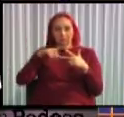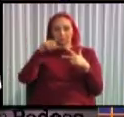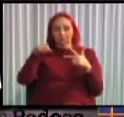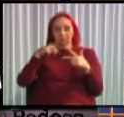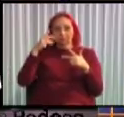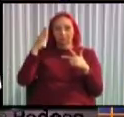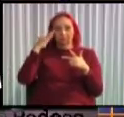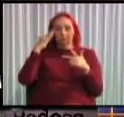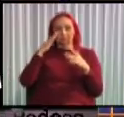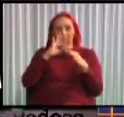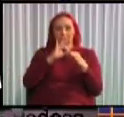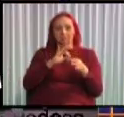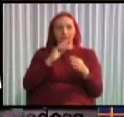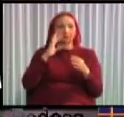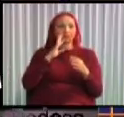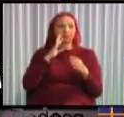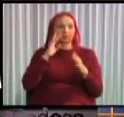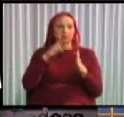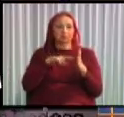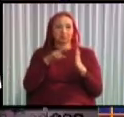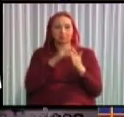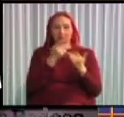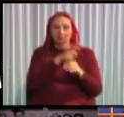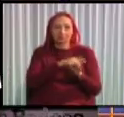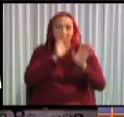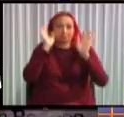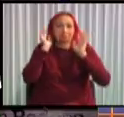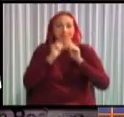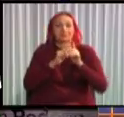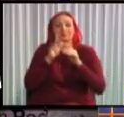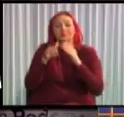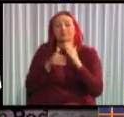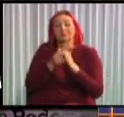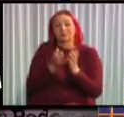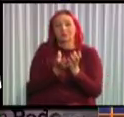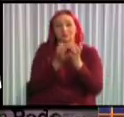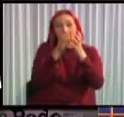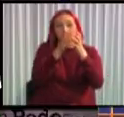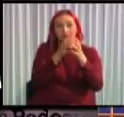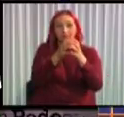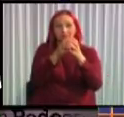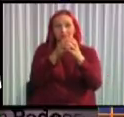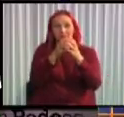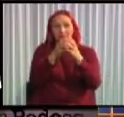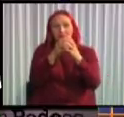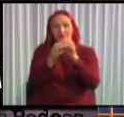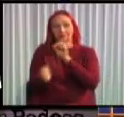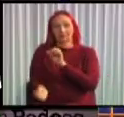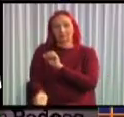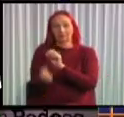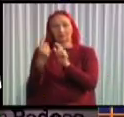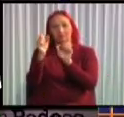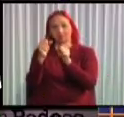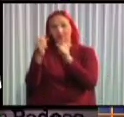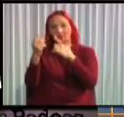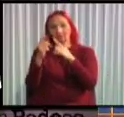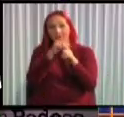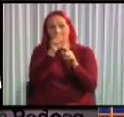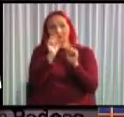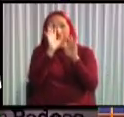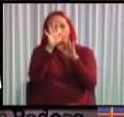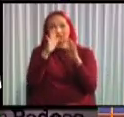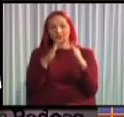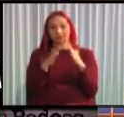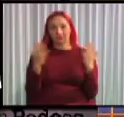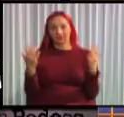son expertos en eso, yo repito en este momento, todos los balones son de Void. Para podérselos, que usted se los lleve a